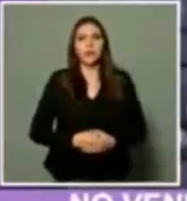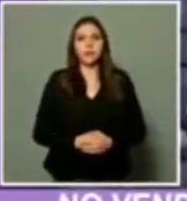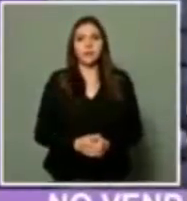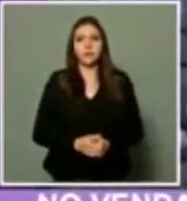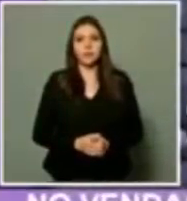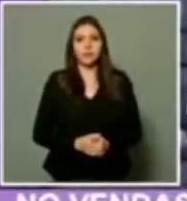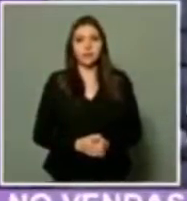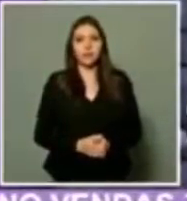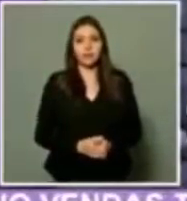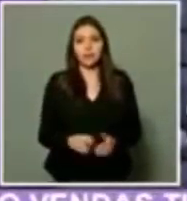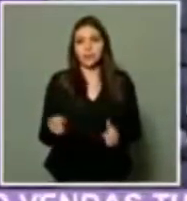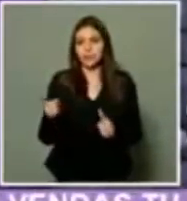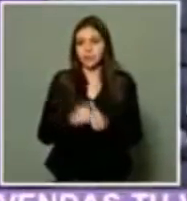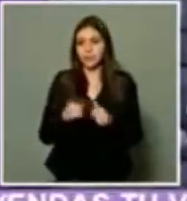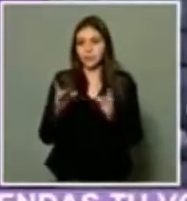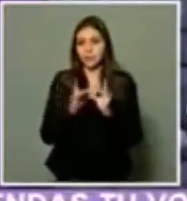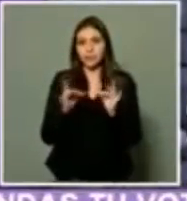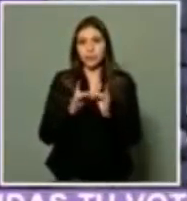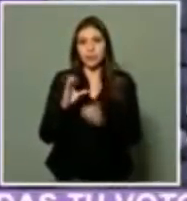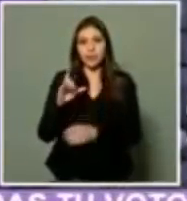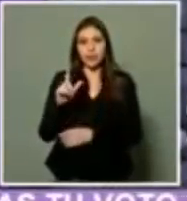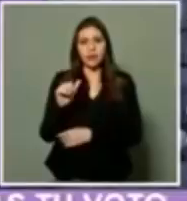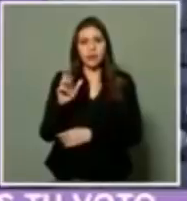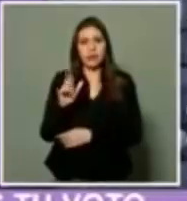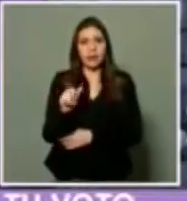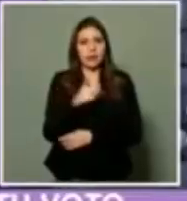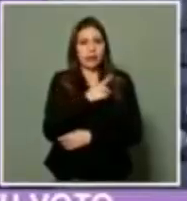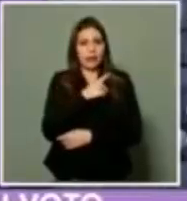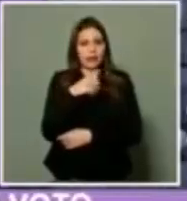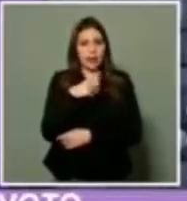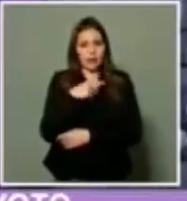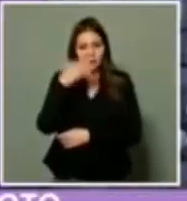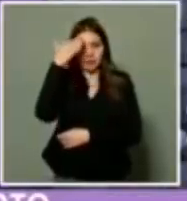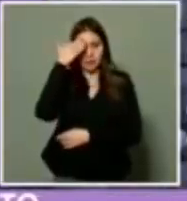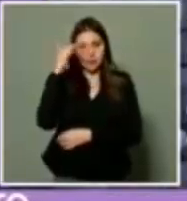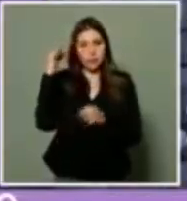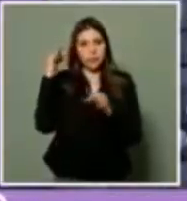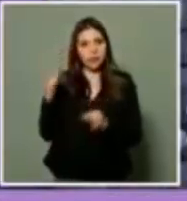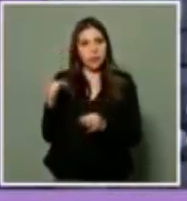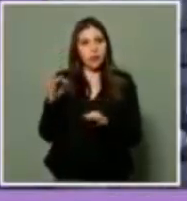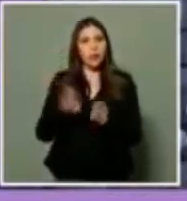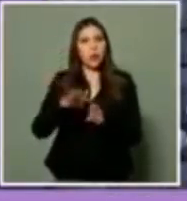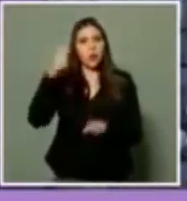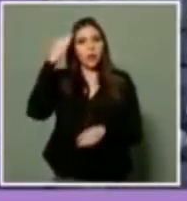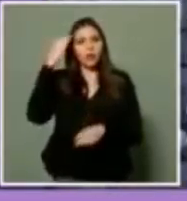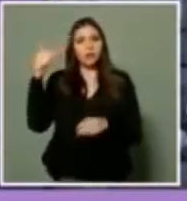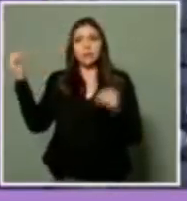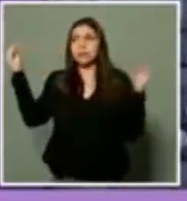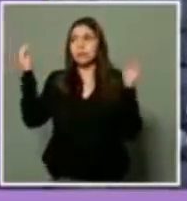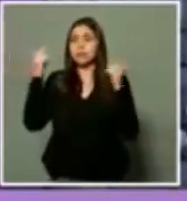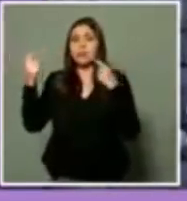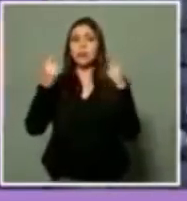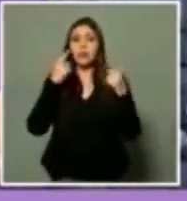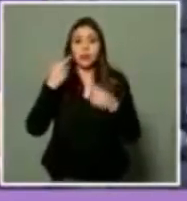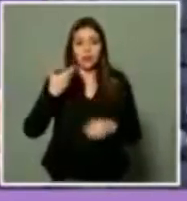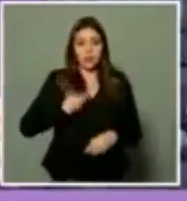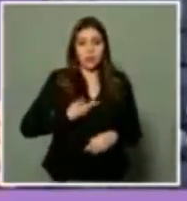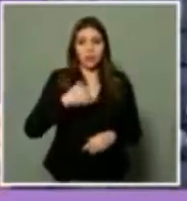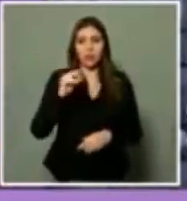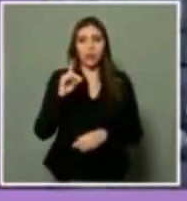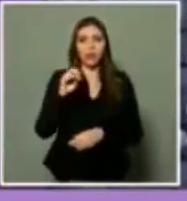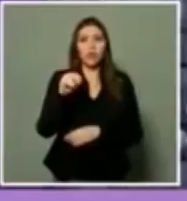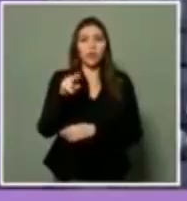Primeramente decirle a Clara Brugada, ubícate en tiempo y en espacio. Estás debatiendo conmigo, no con Dione Anguiano. Eso fue